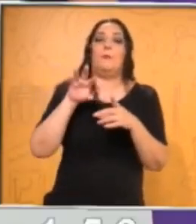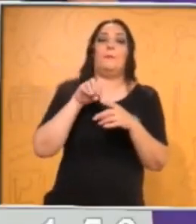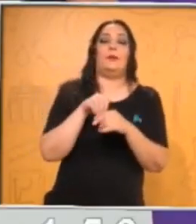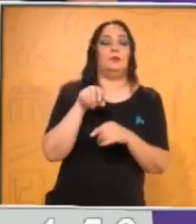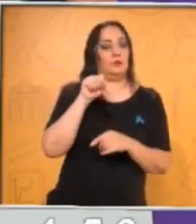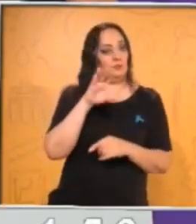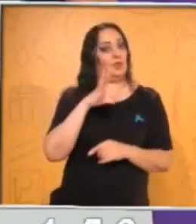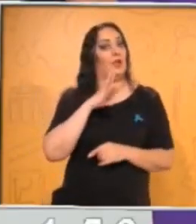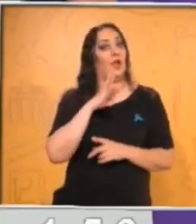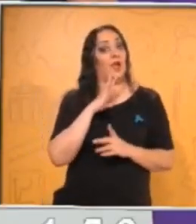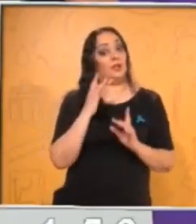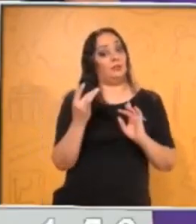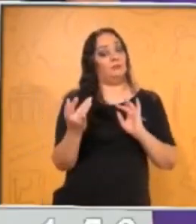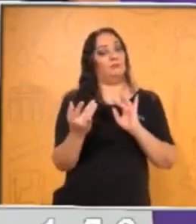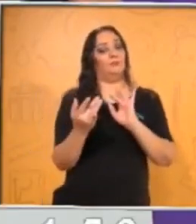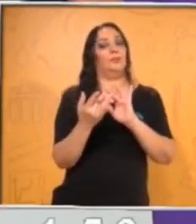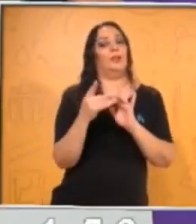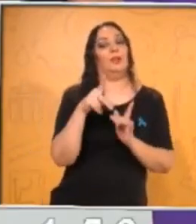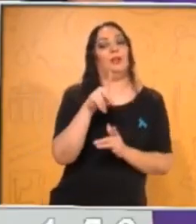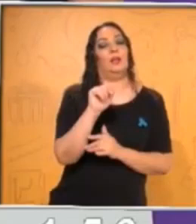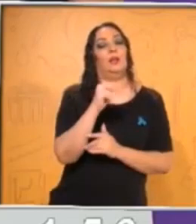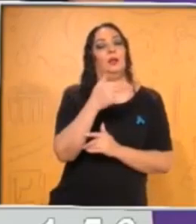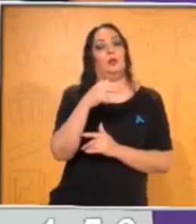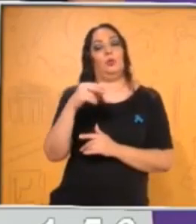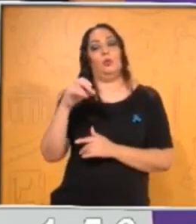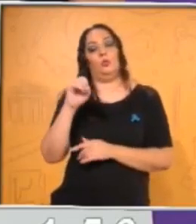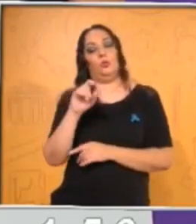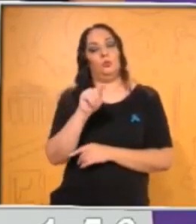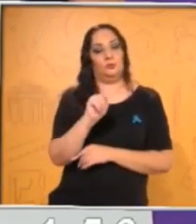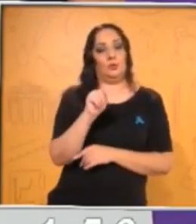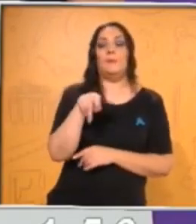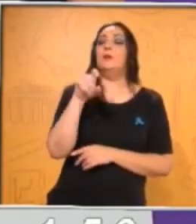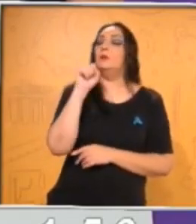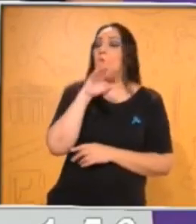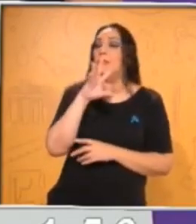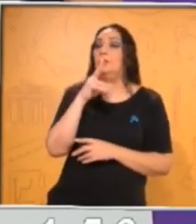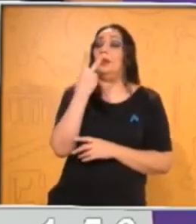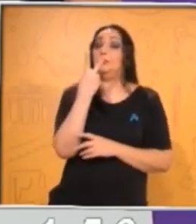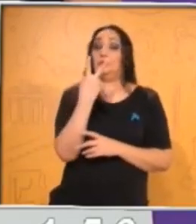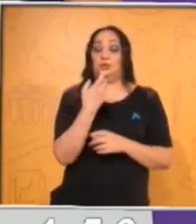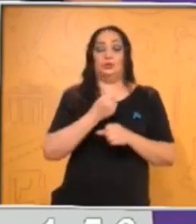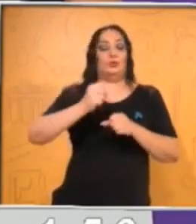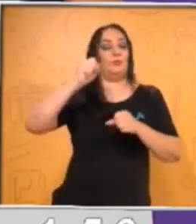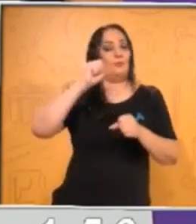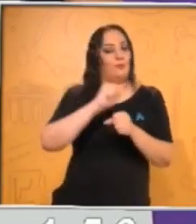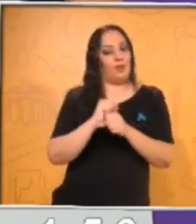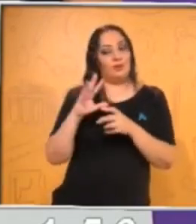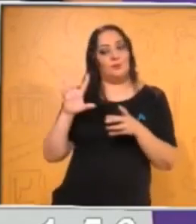incluir los aprendizajes que vimos durante estas 2 semanas, durante las 2 semanas